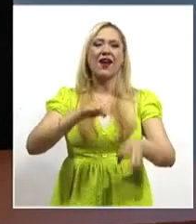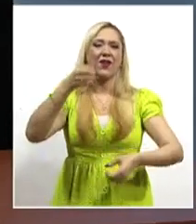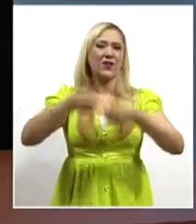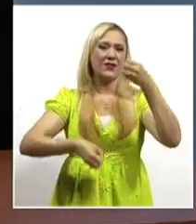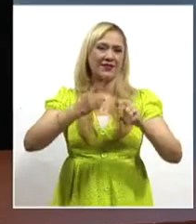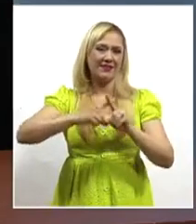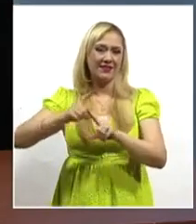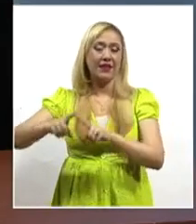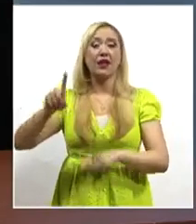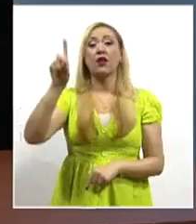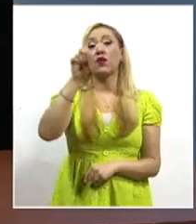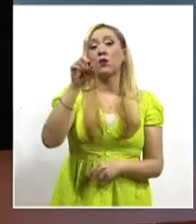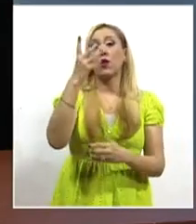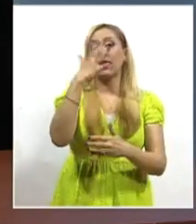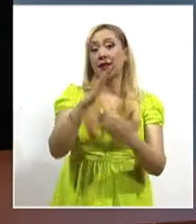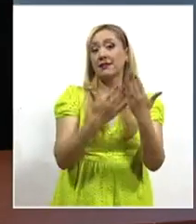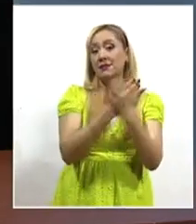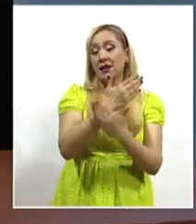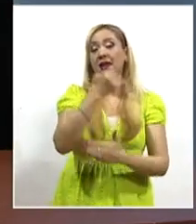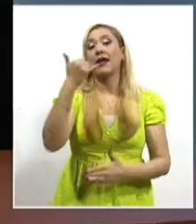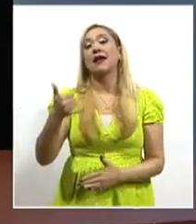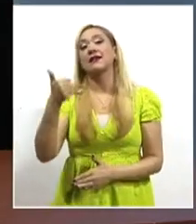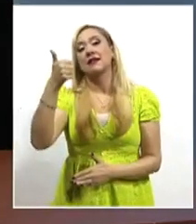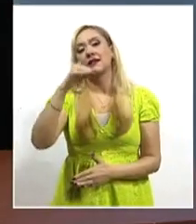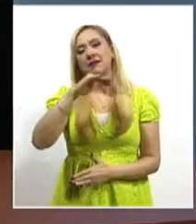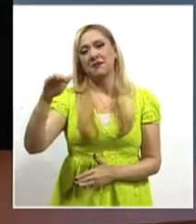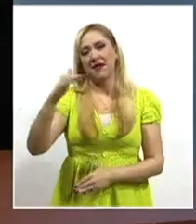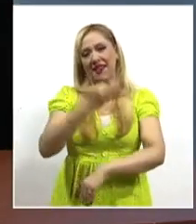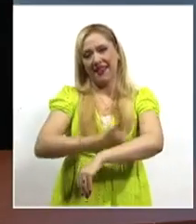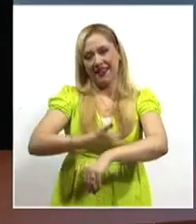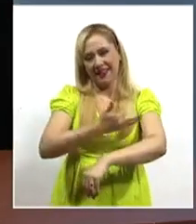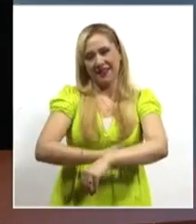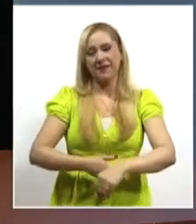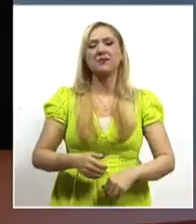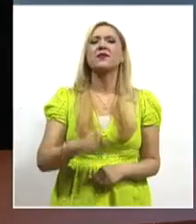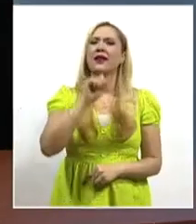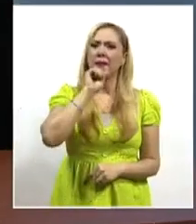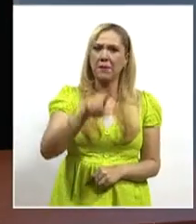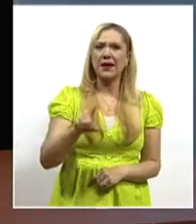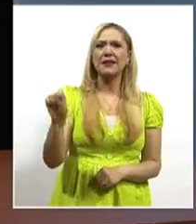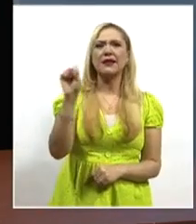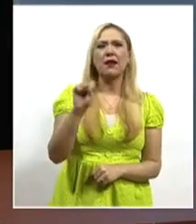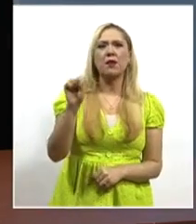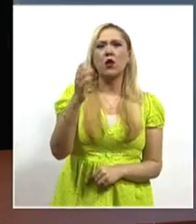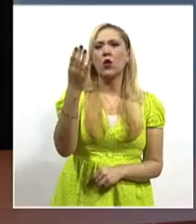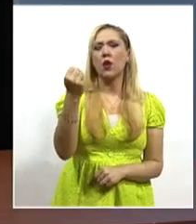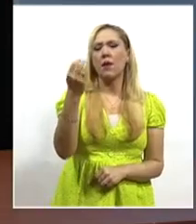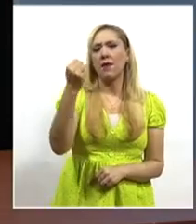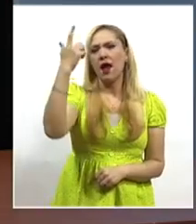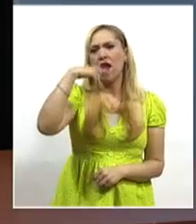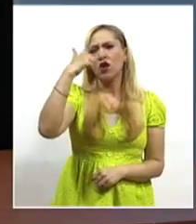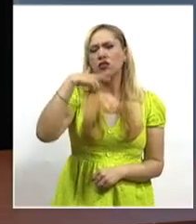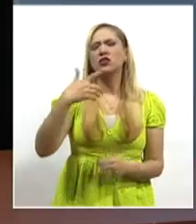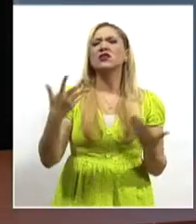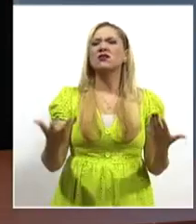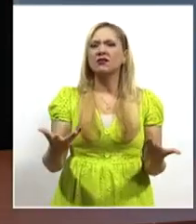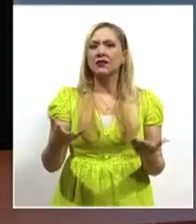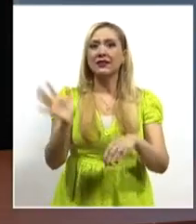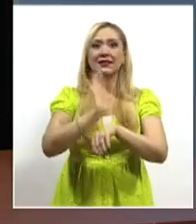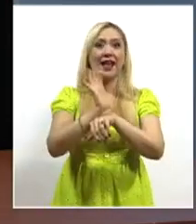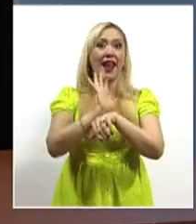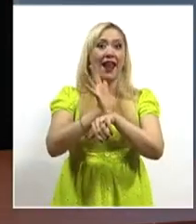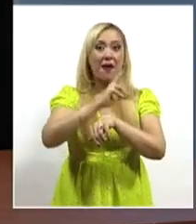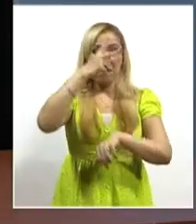repeticiones el domingo a las 10:30 de la mañana y 18:30 horas. Asimismo, no se pierda este sábado a las 9 de la noche en Nuevos Clásicos del